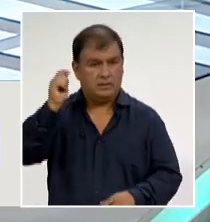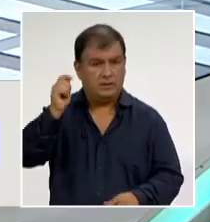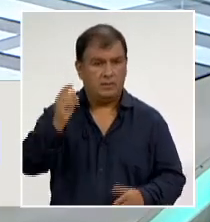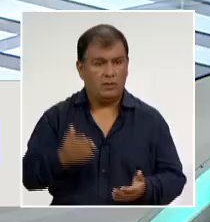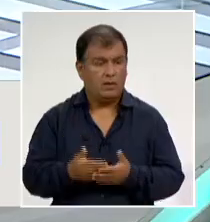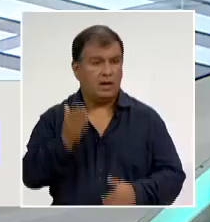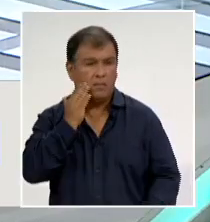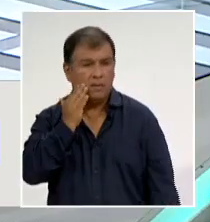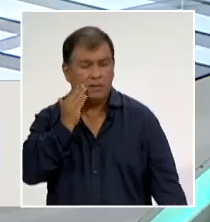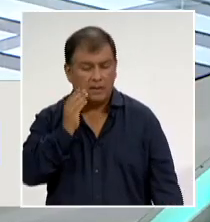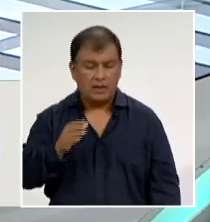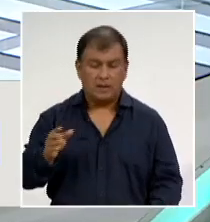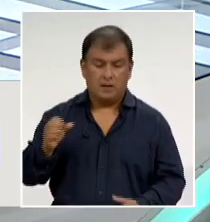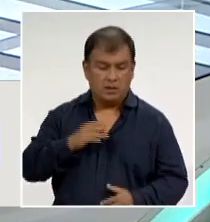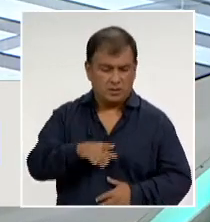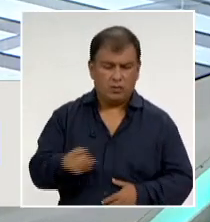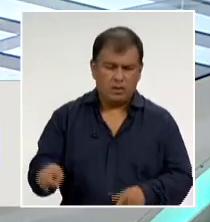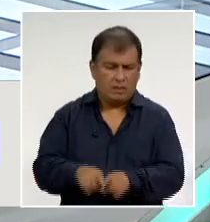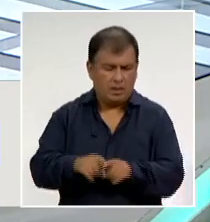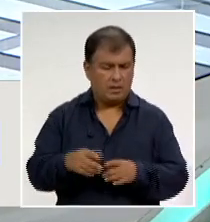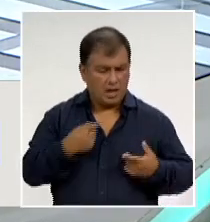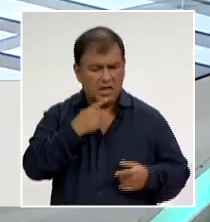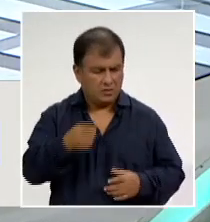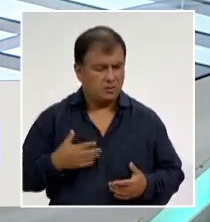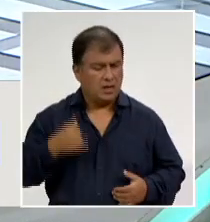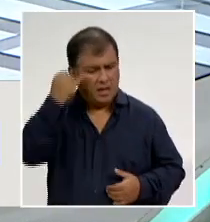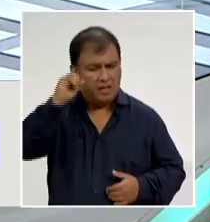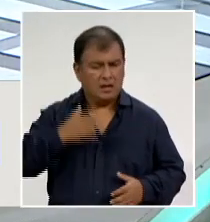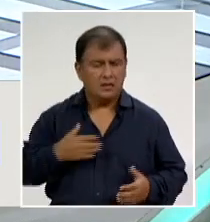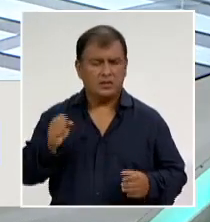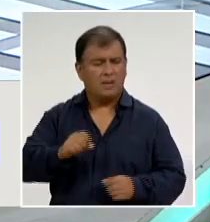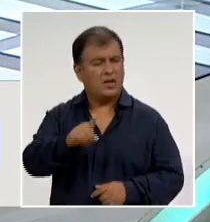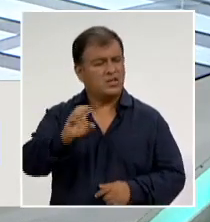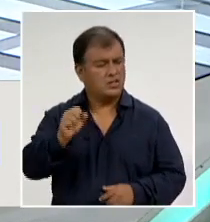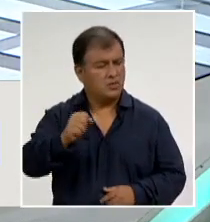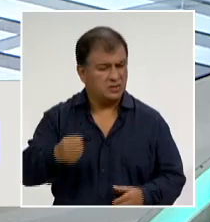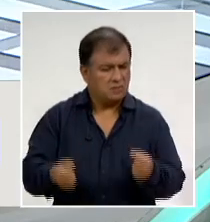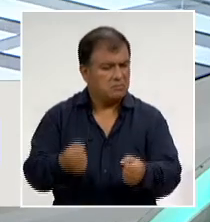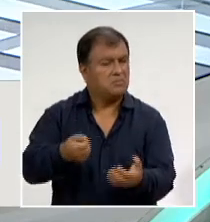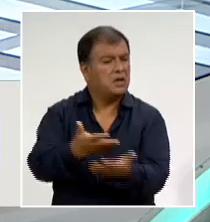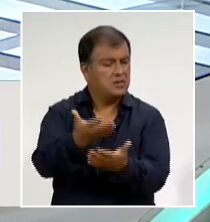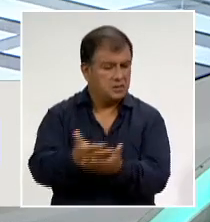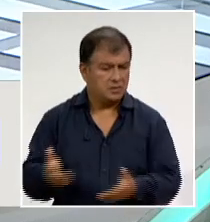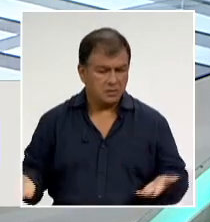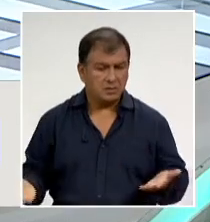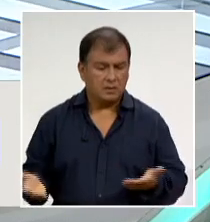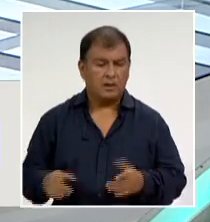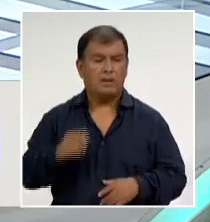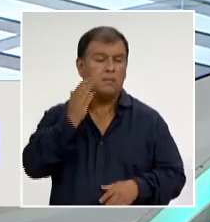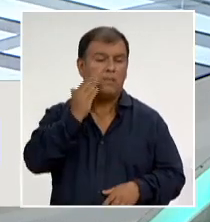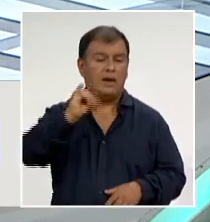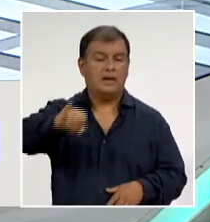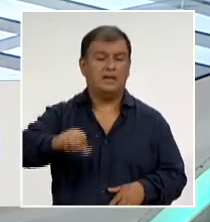de la madre de este chico, ¿no? Que de alguna forma también ella está reforzando la idea que se llegó a pagar 100 soles, ¿no? A un taxista. Sí, la madre de